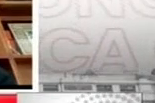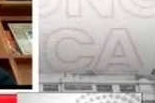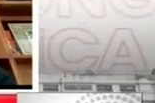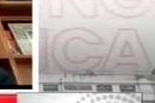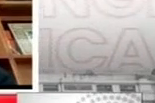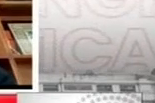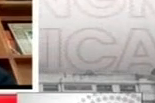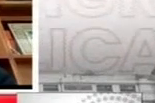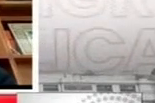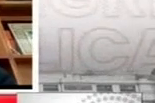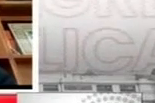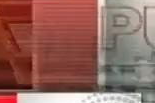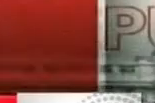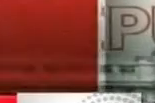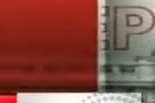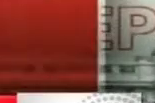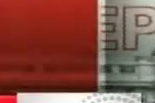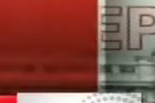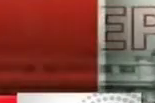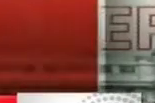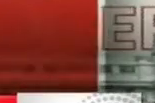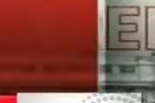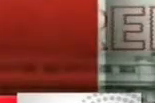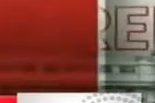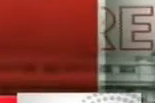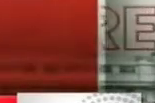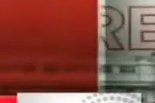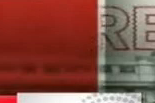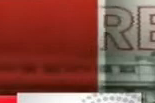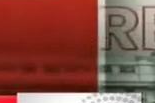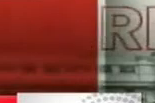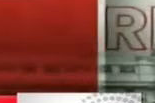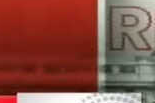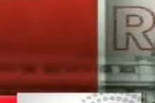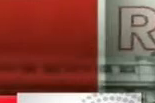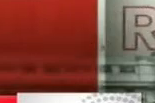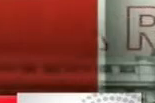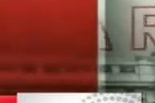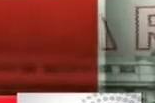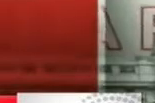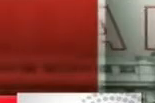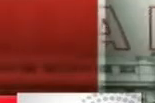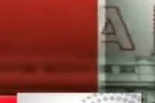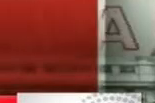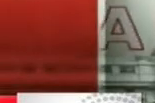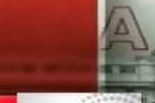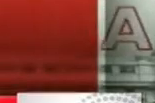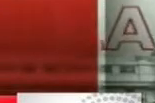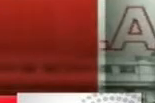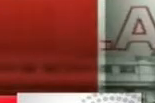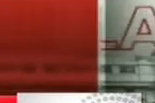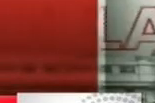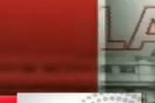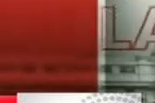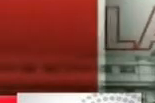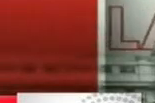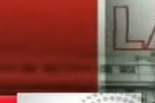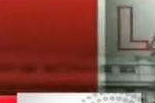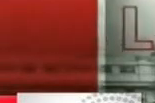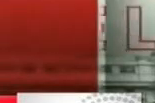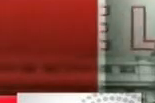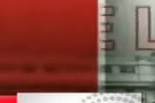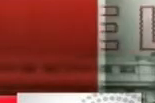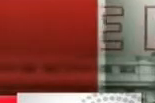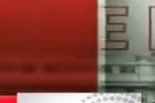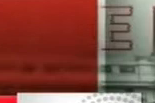Gracias, presidente. Por su intermedio, un saludo cordial al señor Pedro Flan, ministro de Economía. He revisado